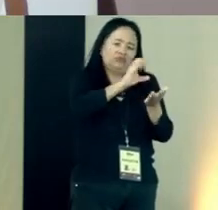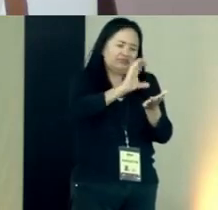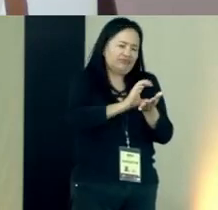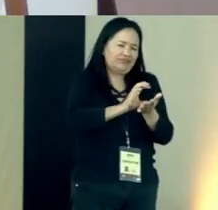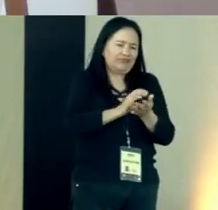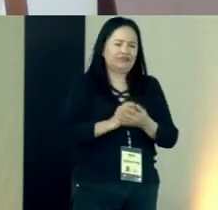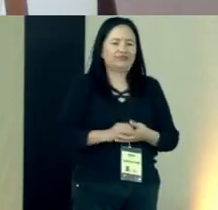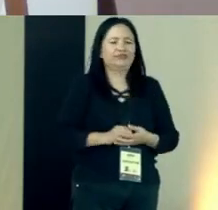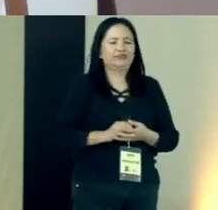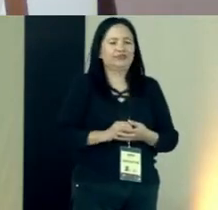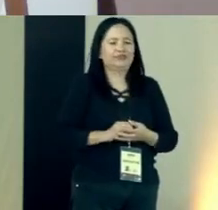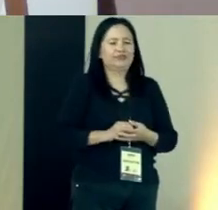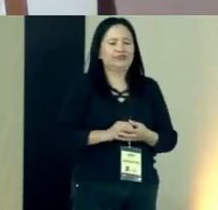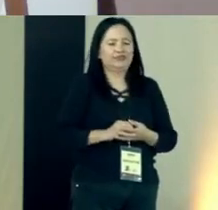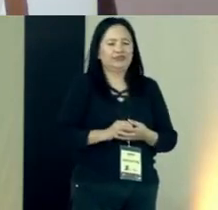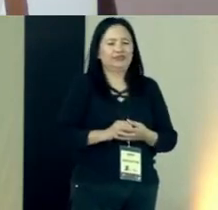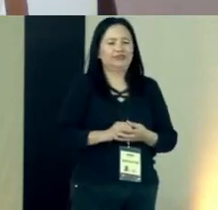serie